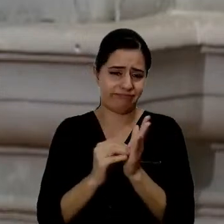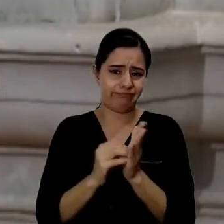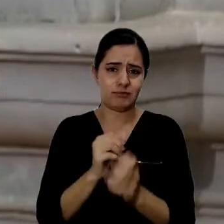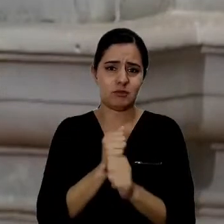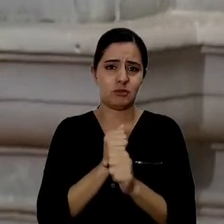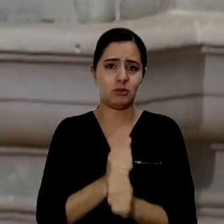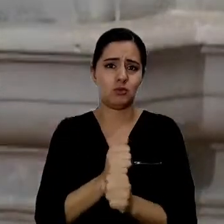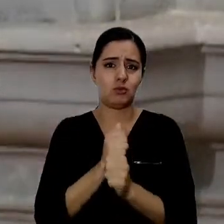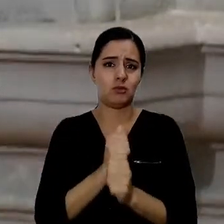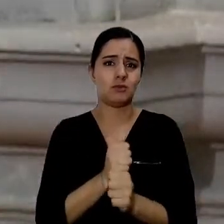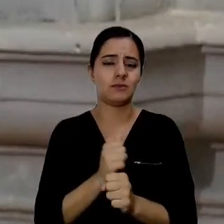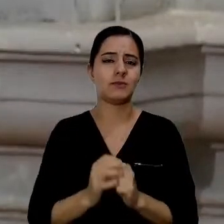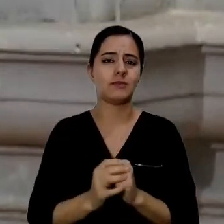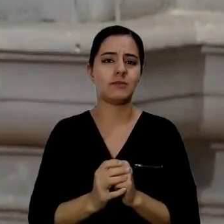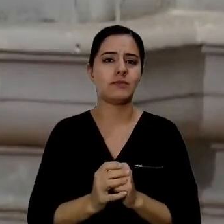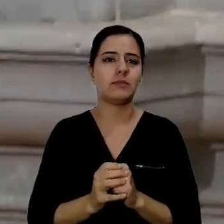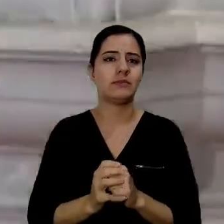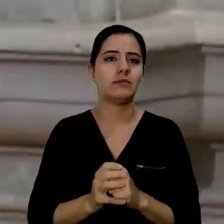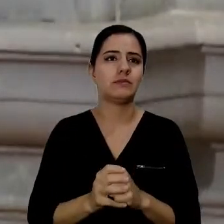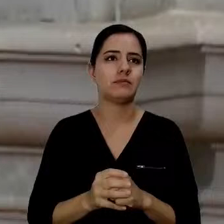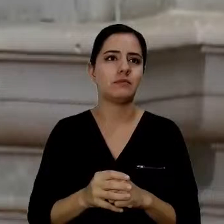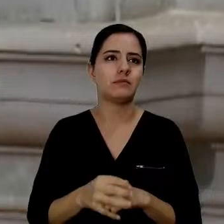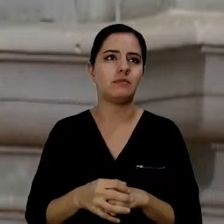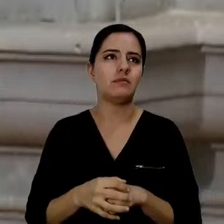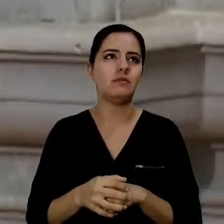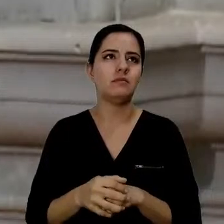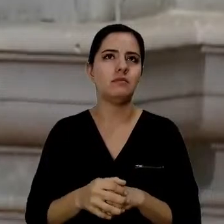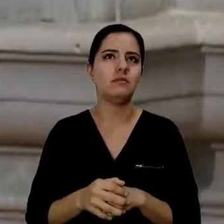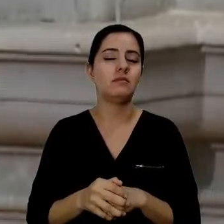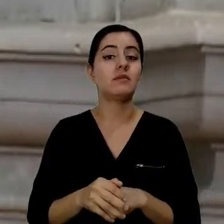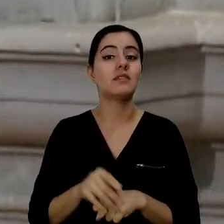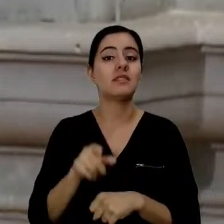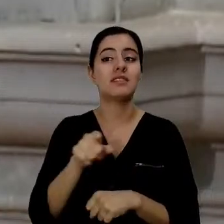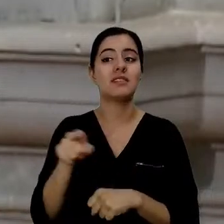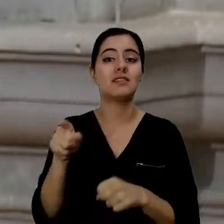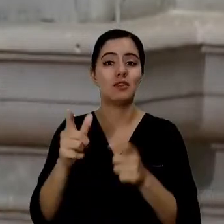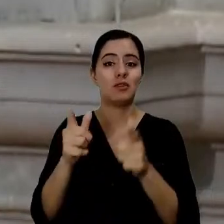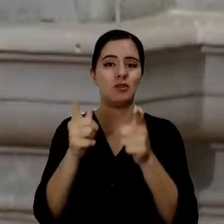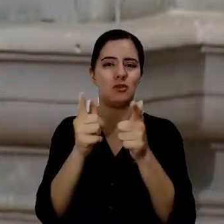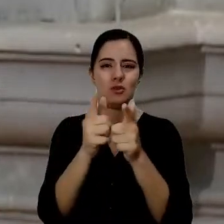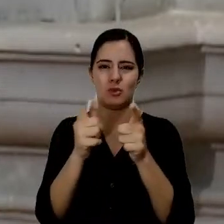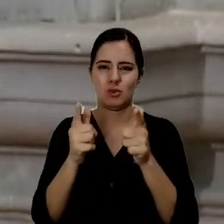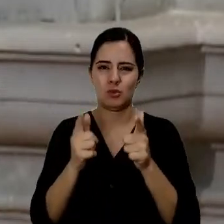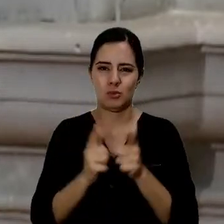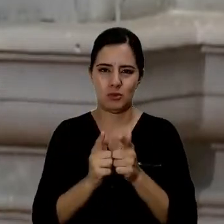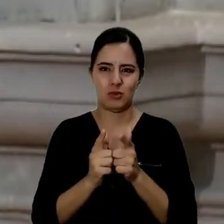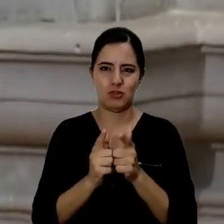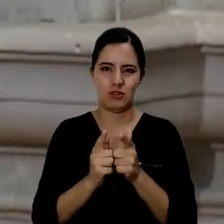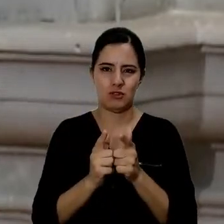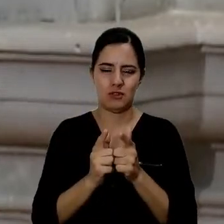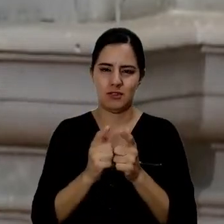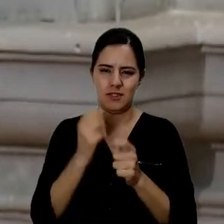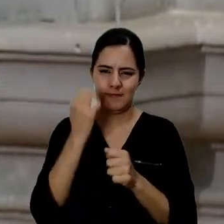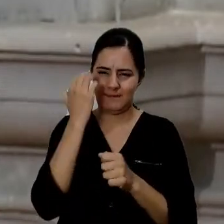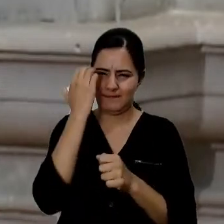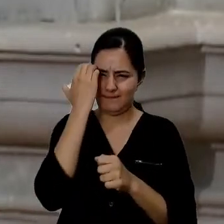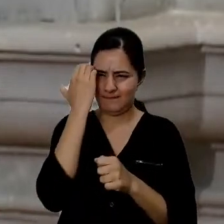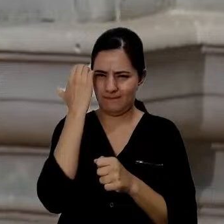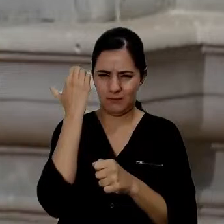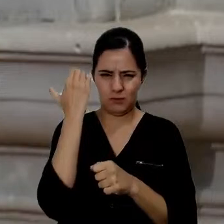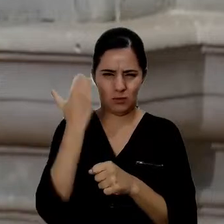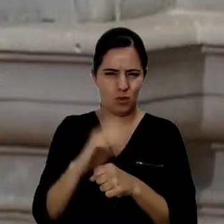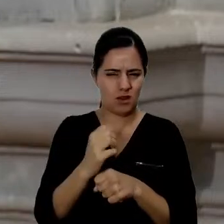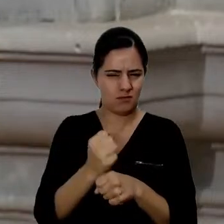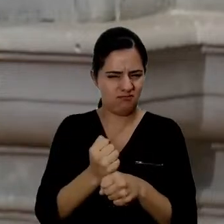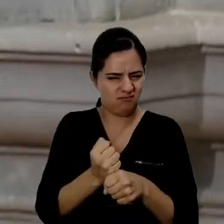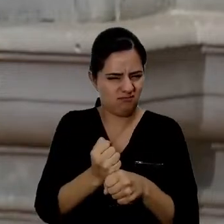de ese grupo delictivo que con brutalidad se ganó